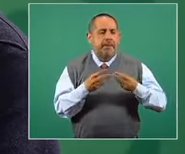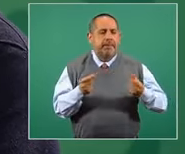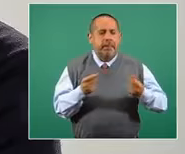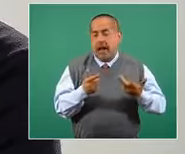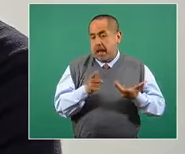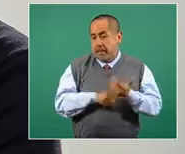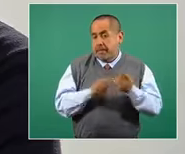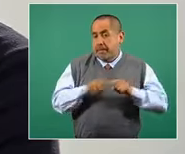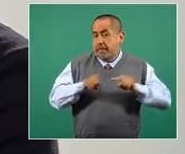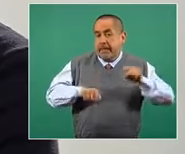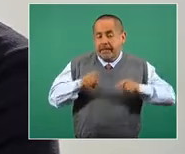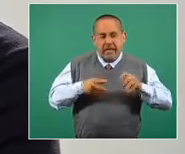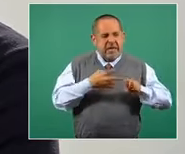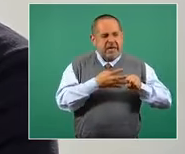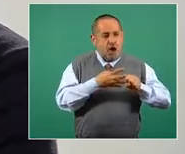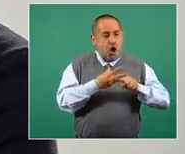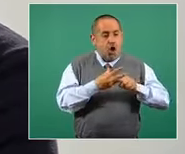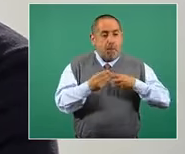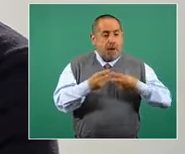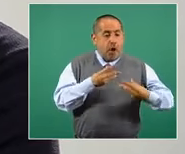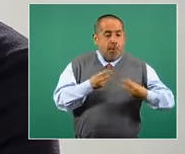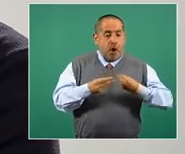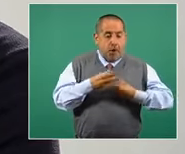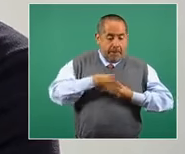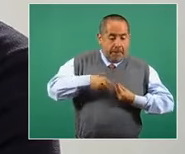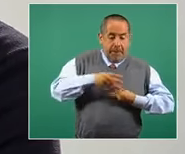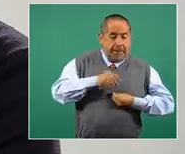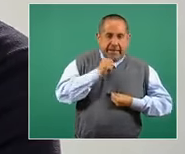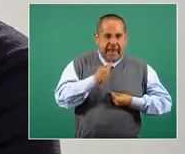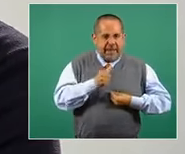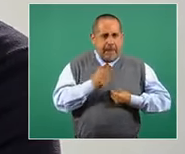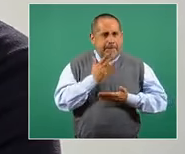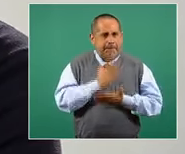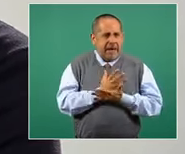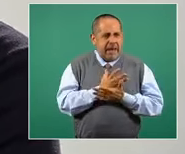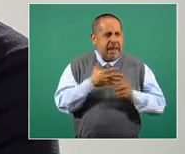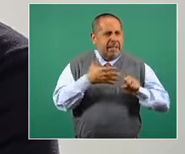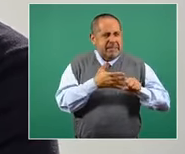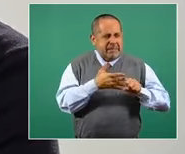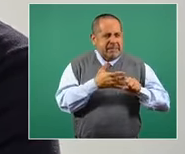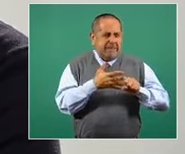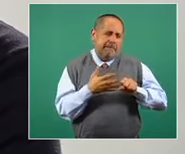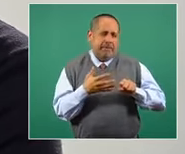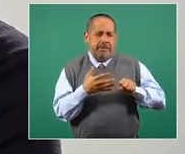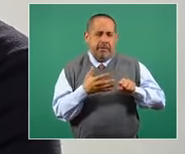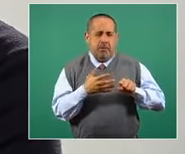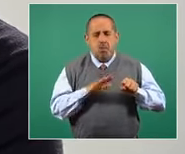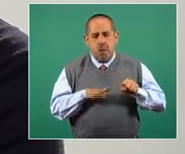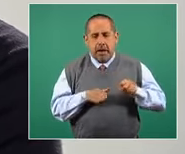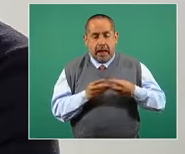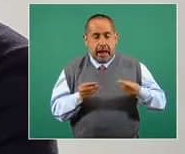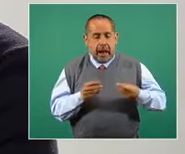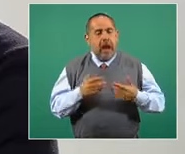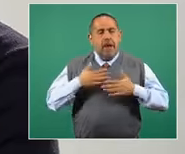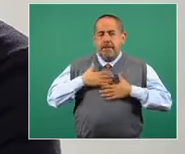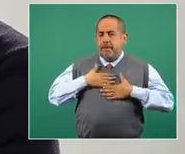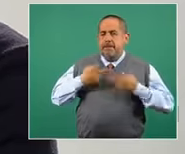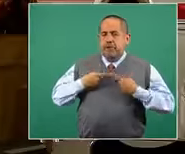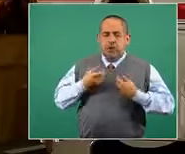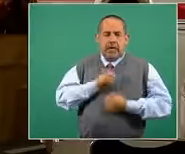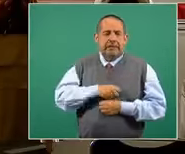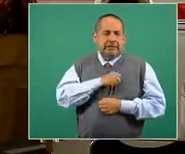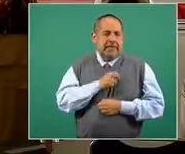la replicación y en su momento, obviamente, matar el virus, pues entonces la persona puede